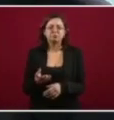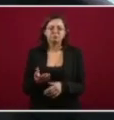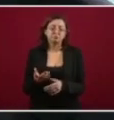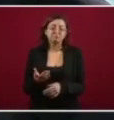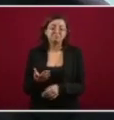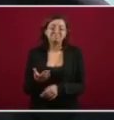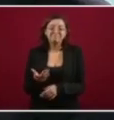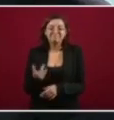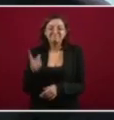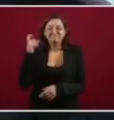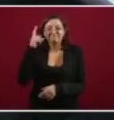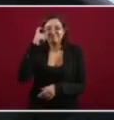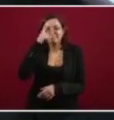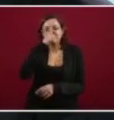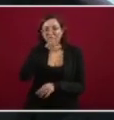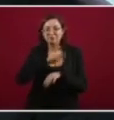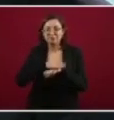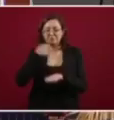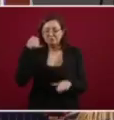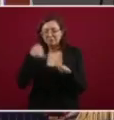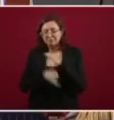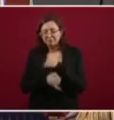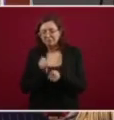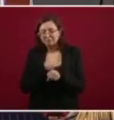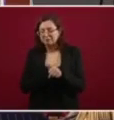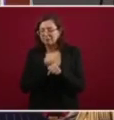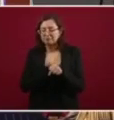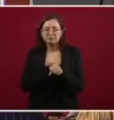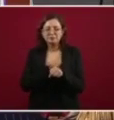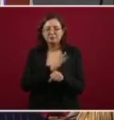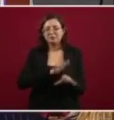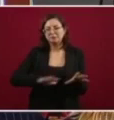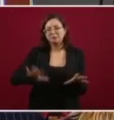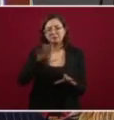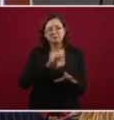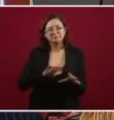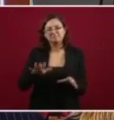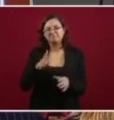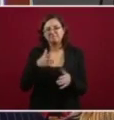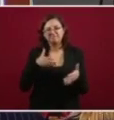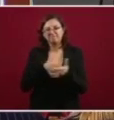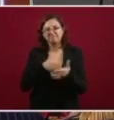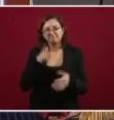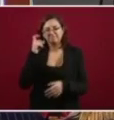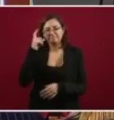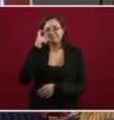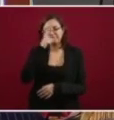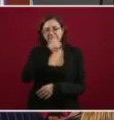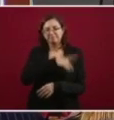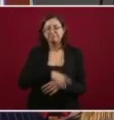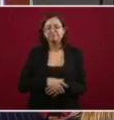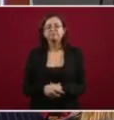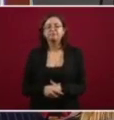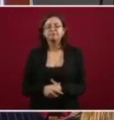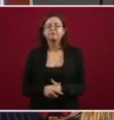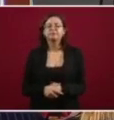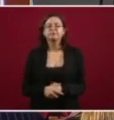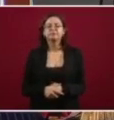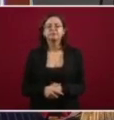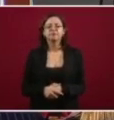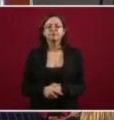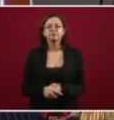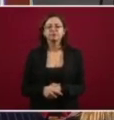posible tener a la mano. Primeramente, como se menciona